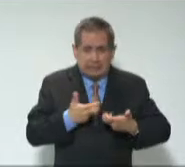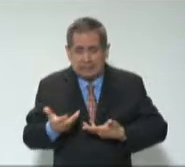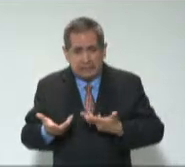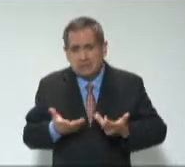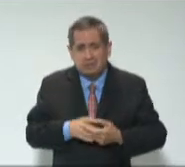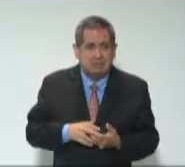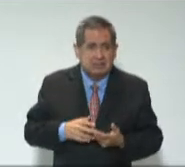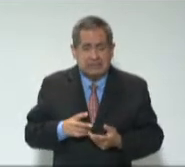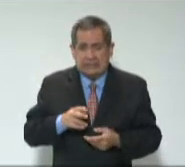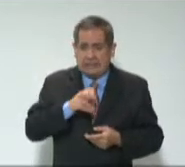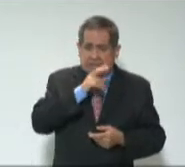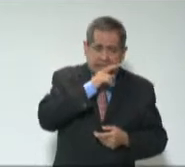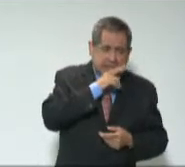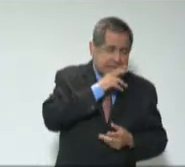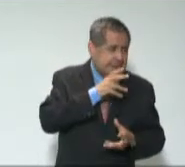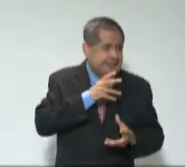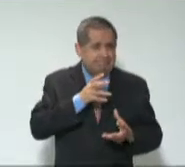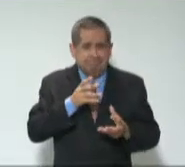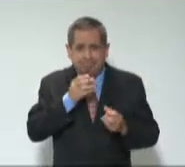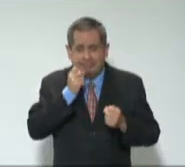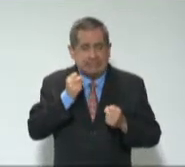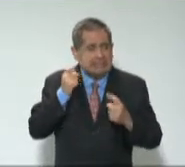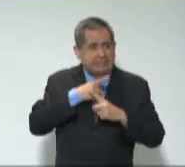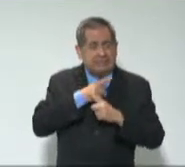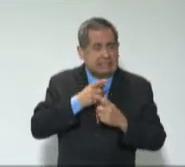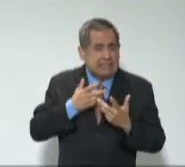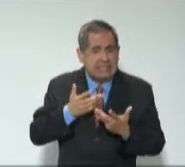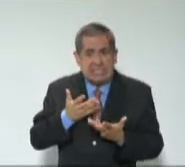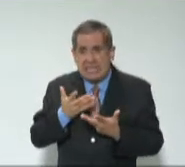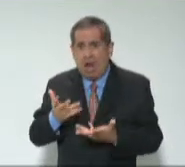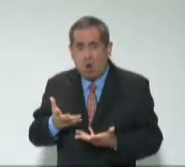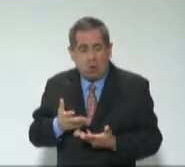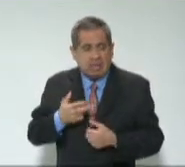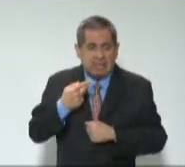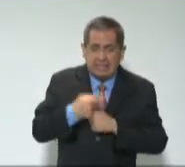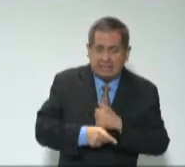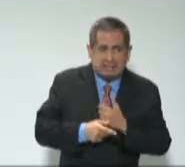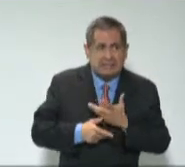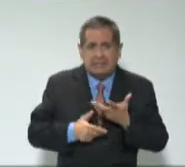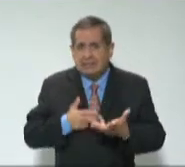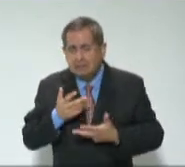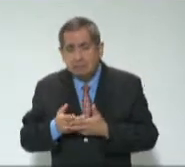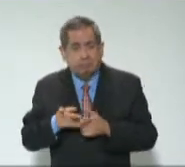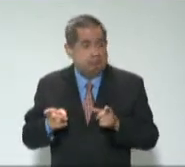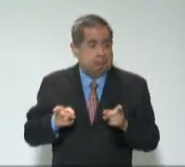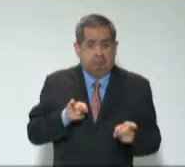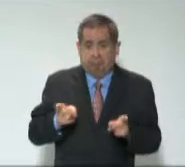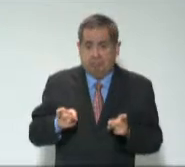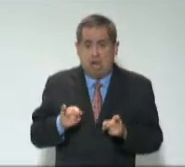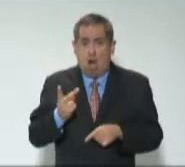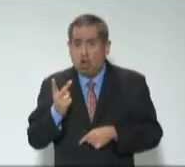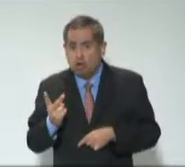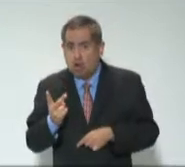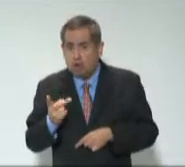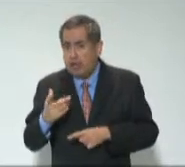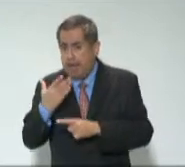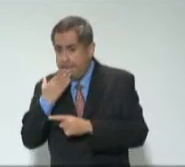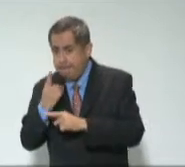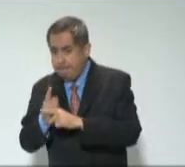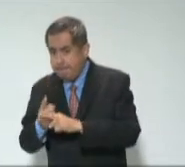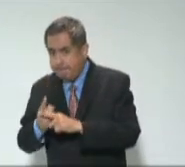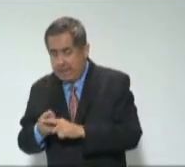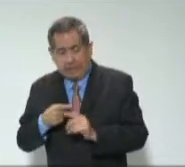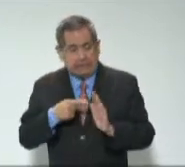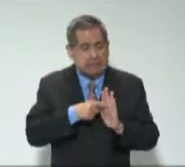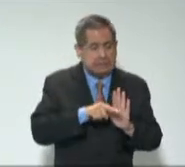elementos de frustración elementos retadores elementos de riesgo y ambas eh polos